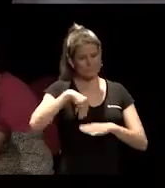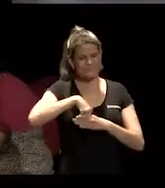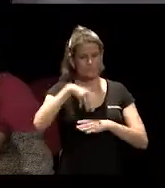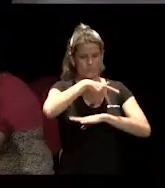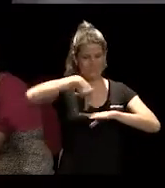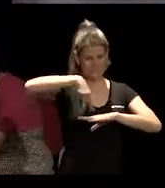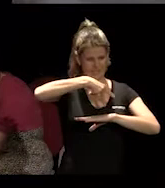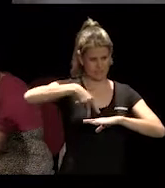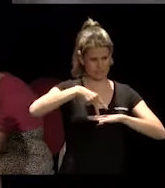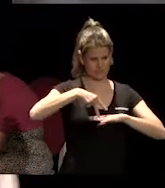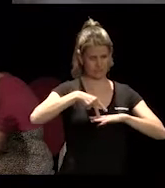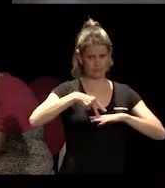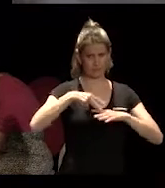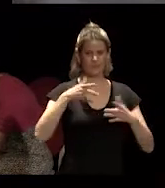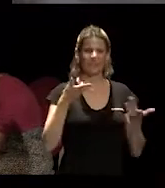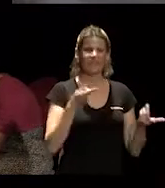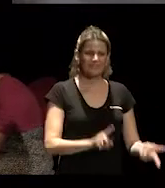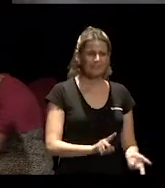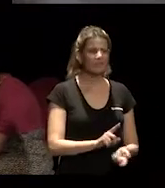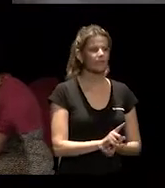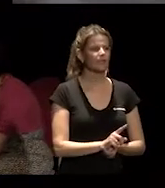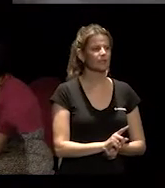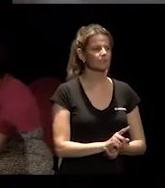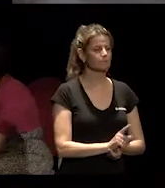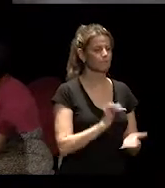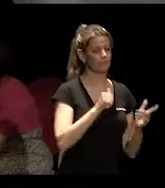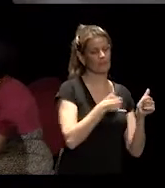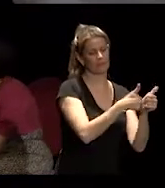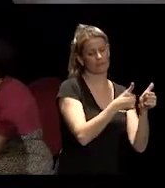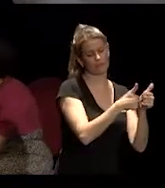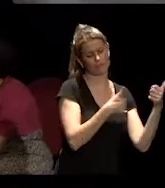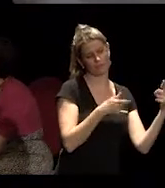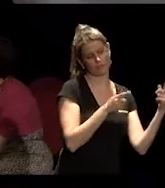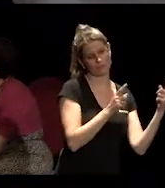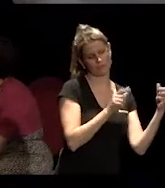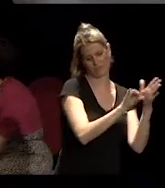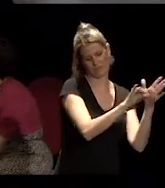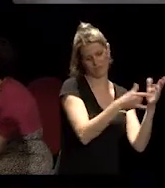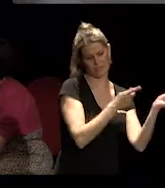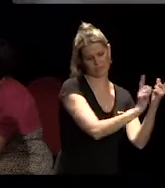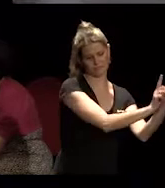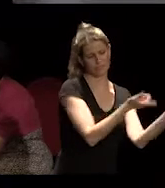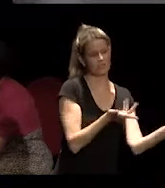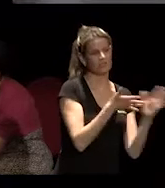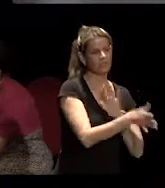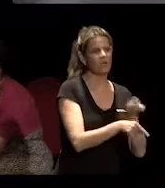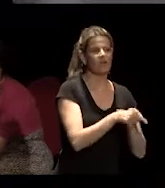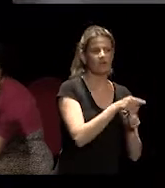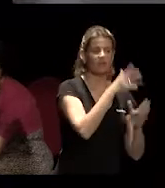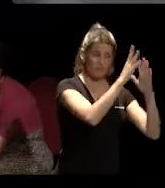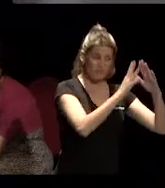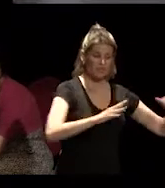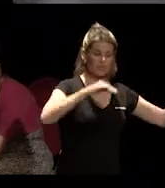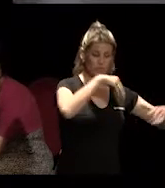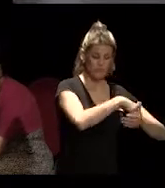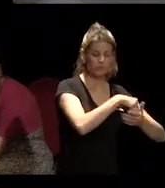Y también de la cercanía, de lo que proporciona el circo. En el circo hay bastante igualdad, aunque sí que